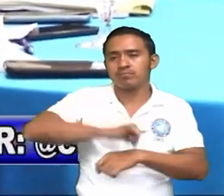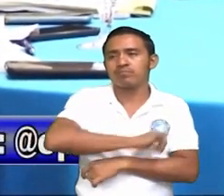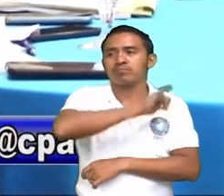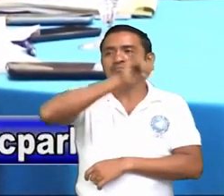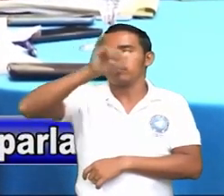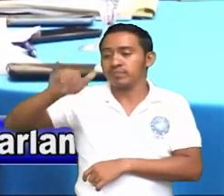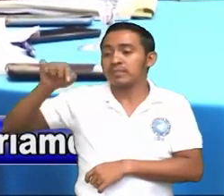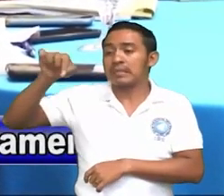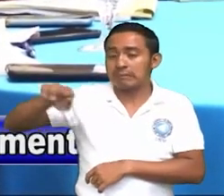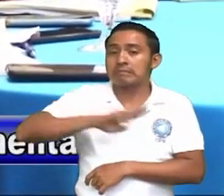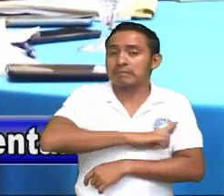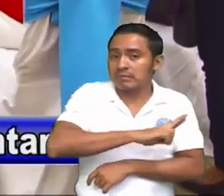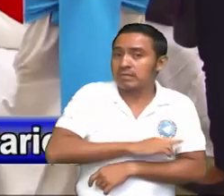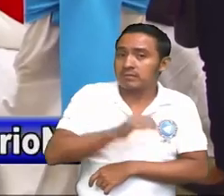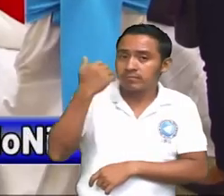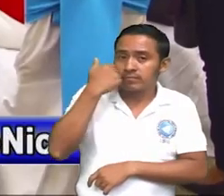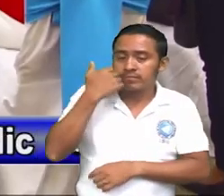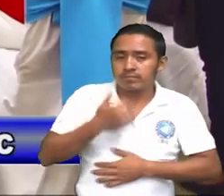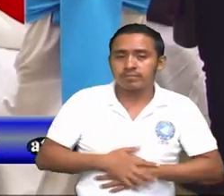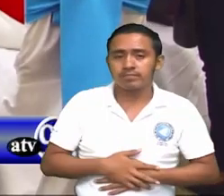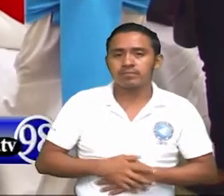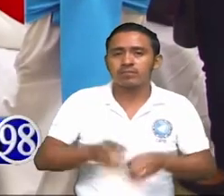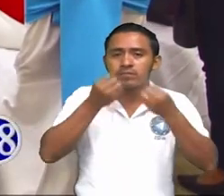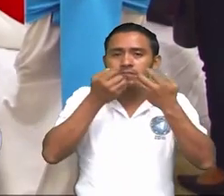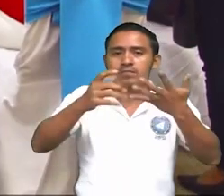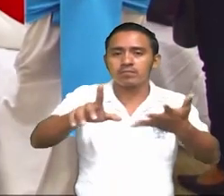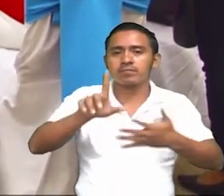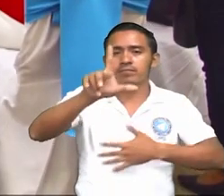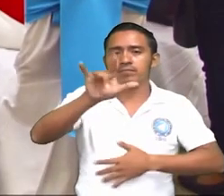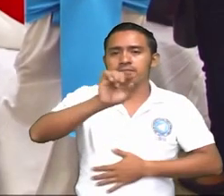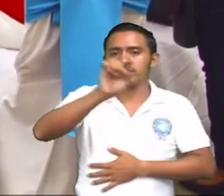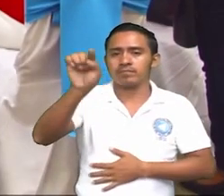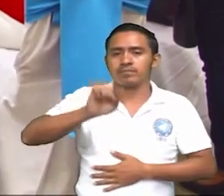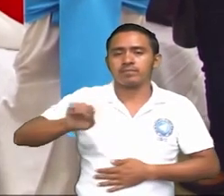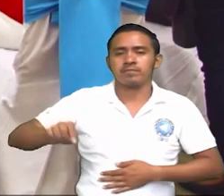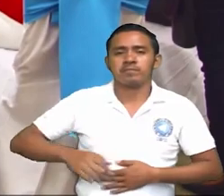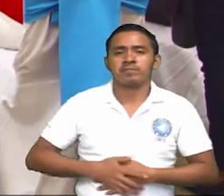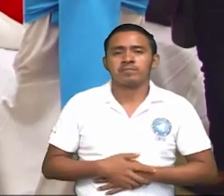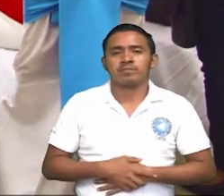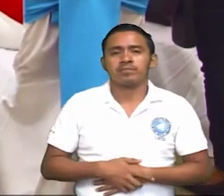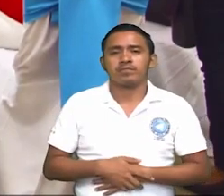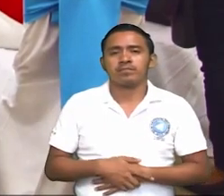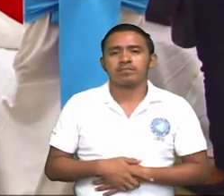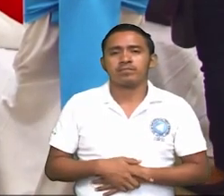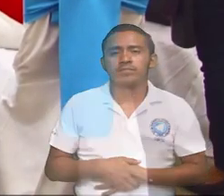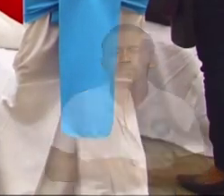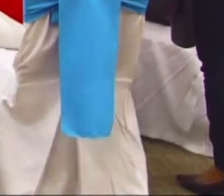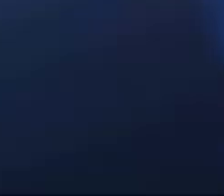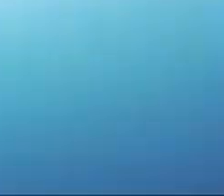hay casos registrados. Con cámara de Lester Mora para el canal parlamentario, informó Liz Escoto.